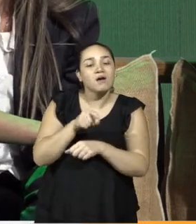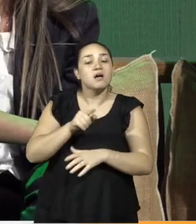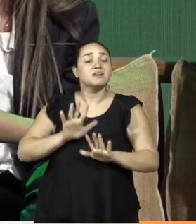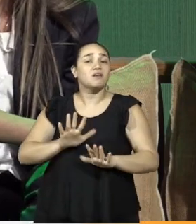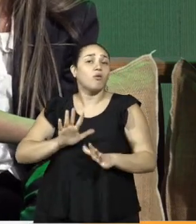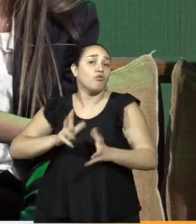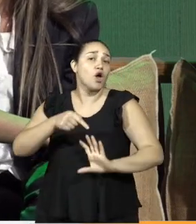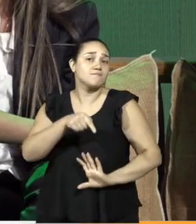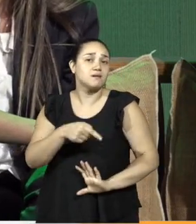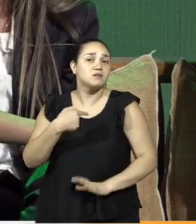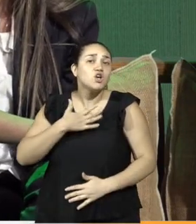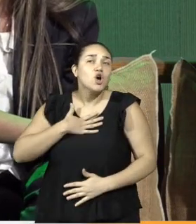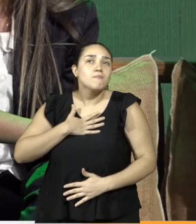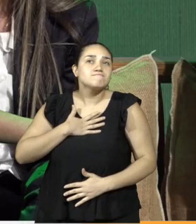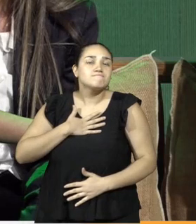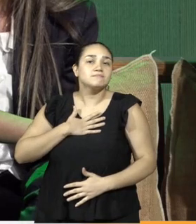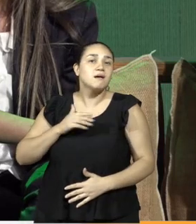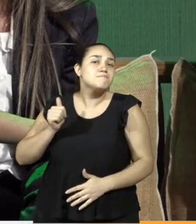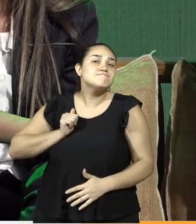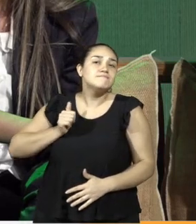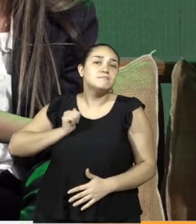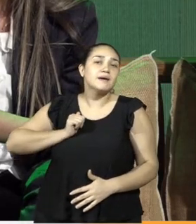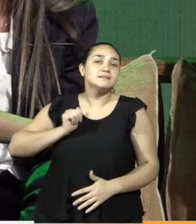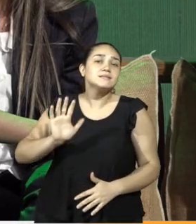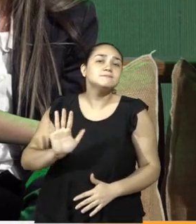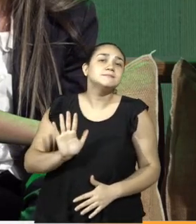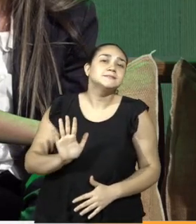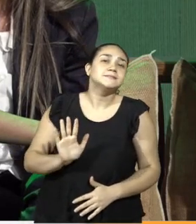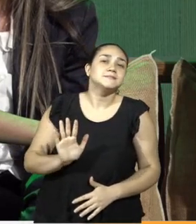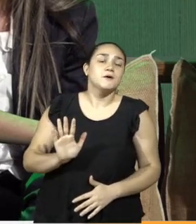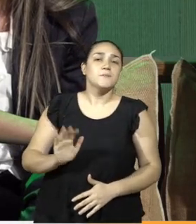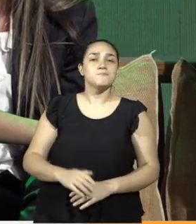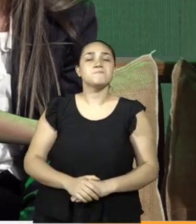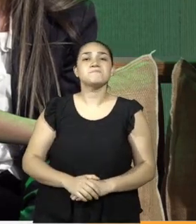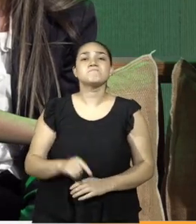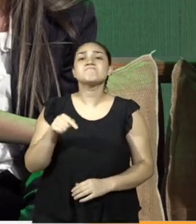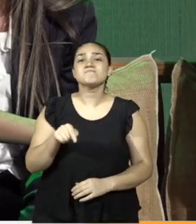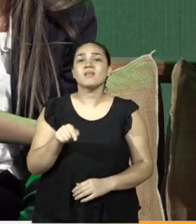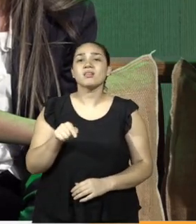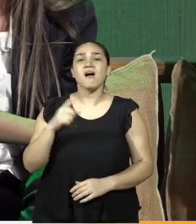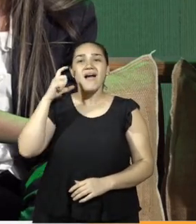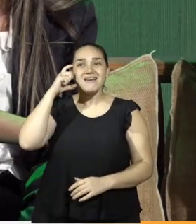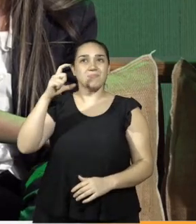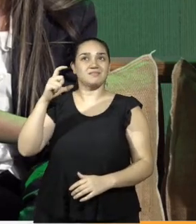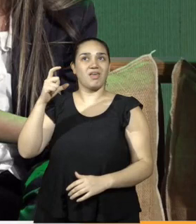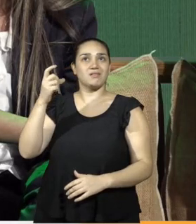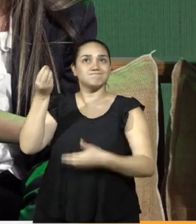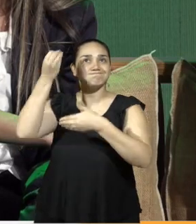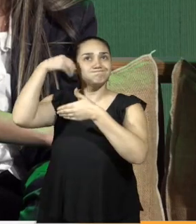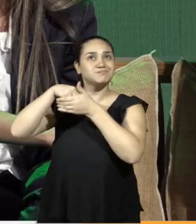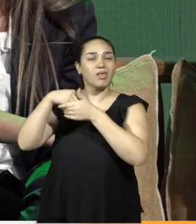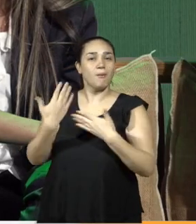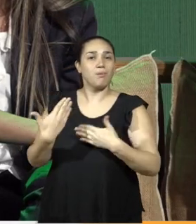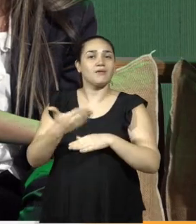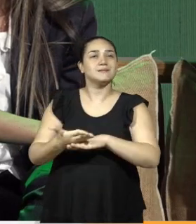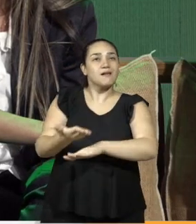yo tengo mucha esperanza puesta en el futuro por esta capacidad que vamos a tener de